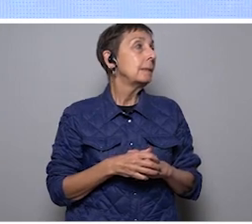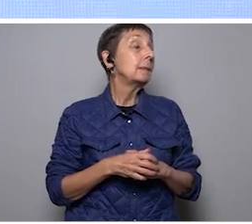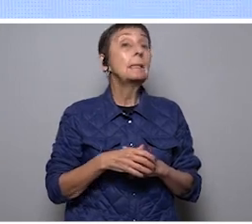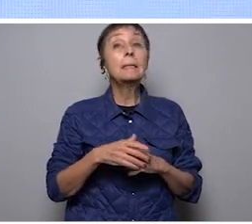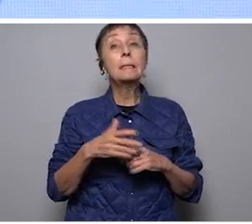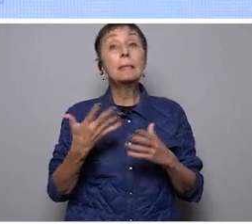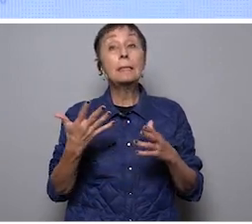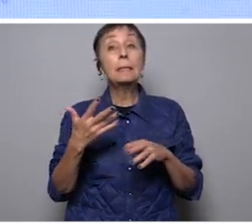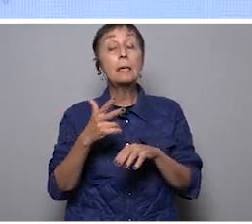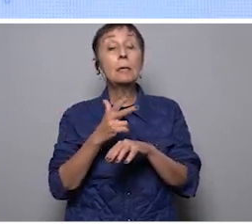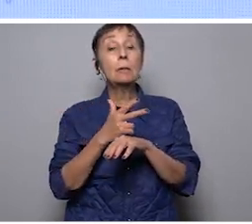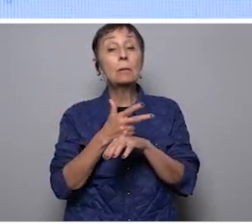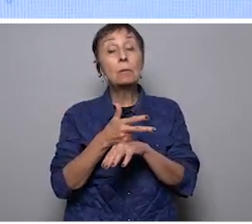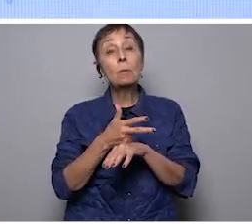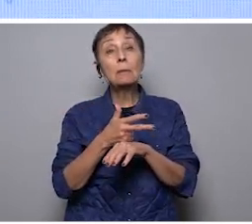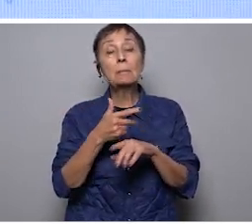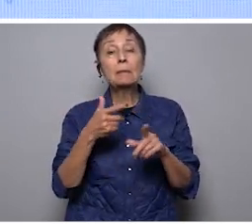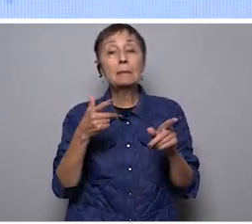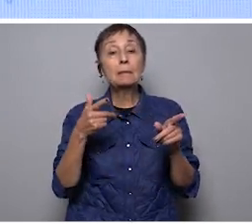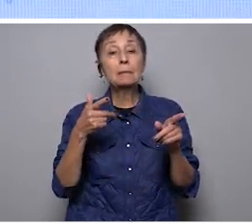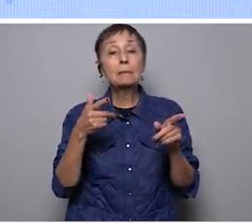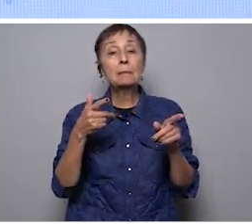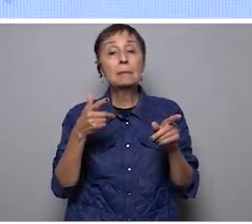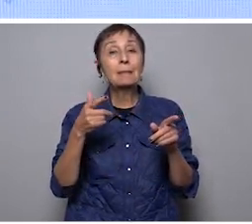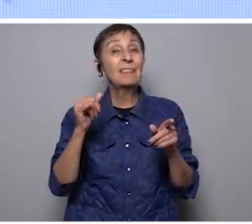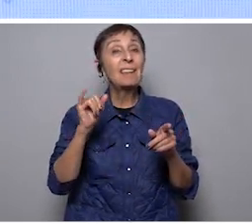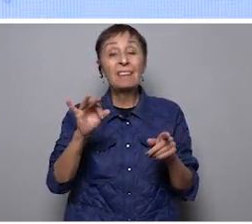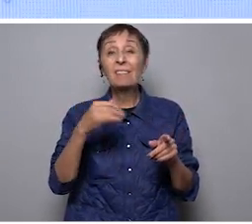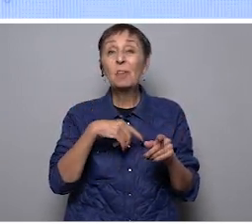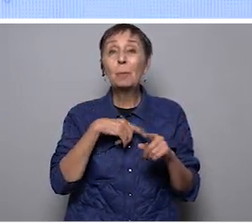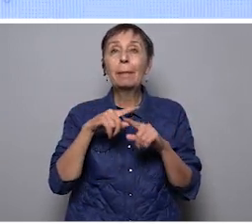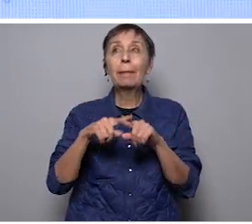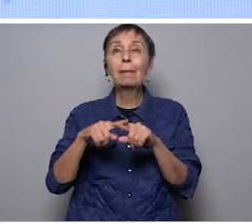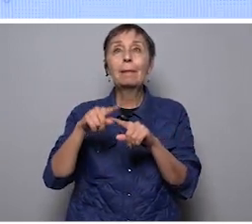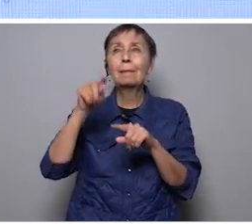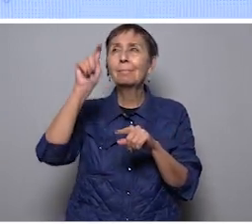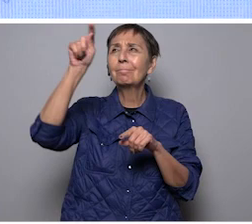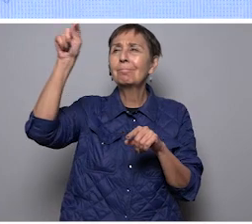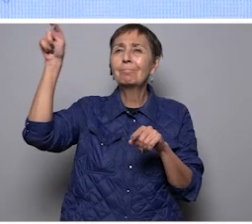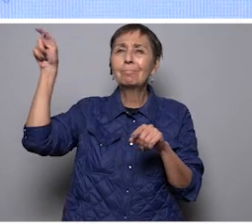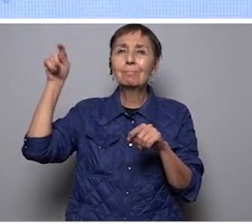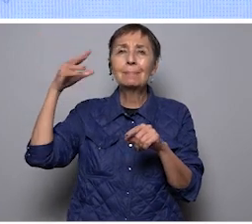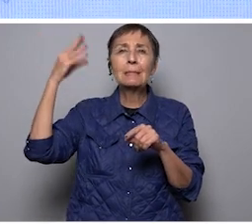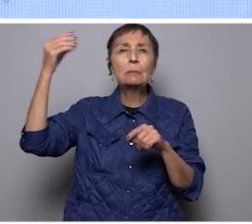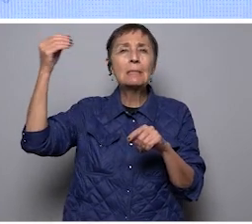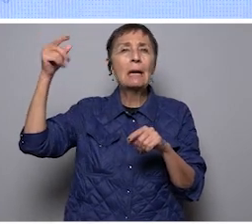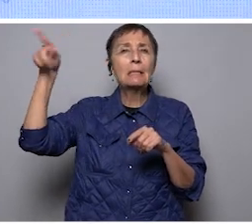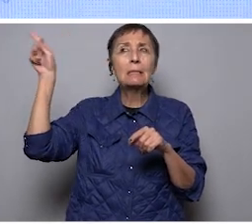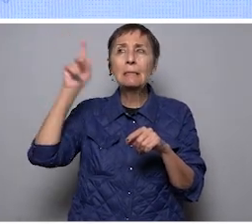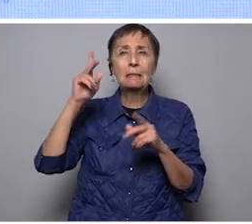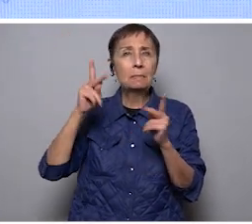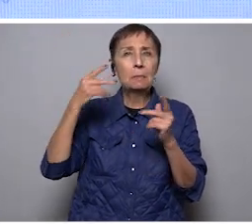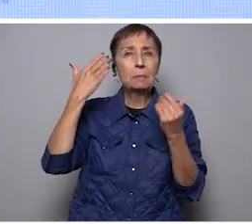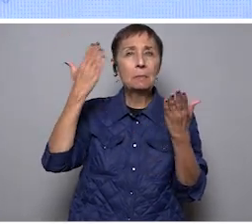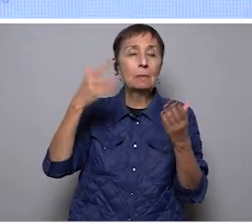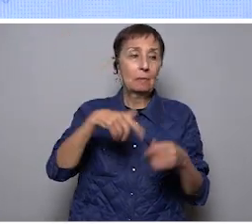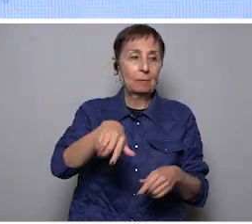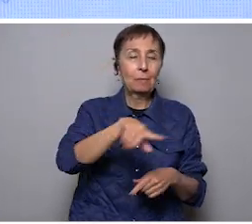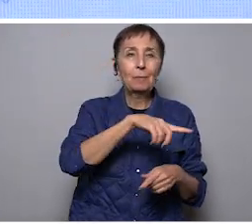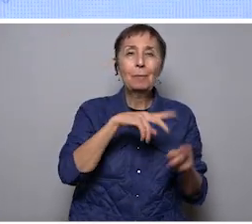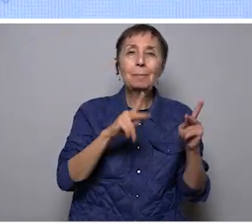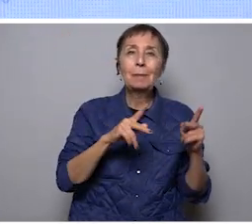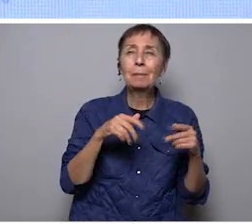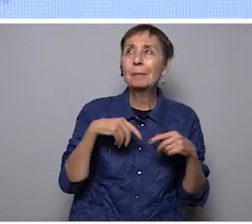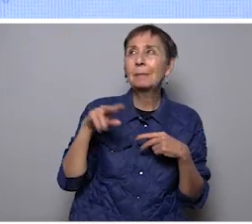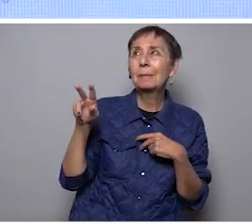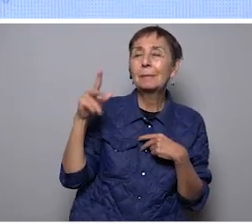actores externos que no conoces la inclusión financiera digital conlleva temores en poblaciones que